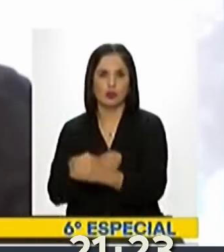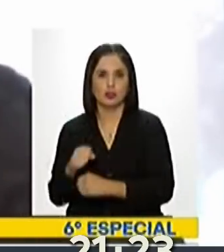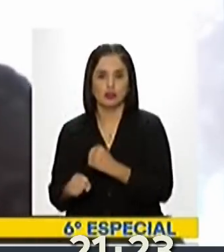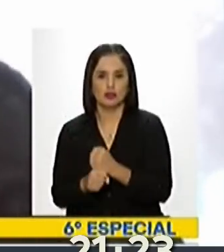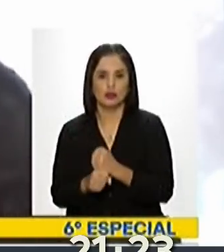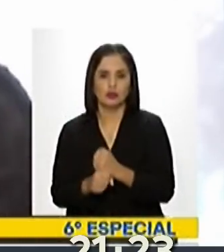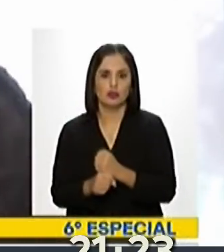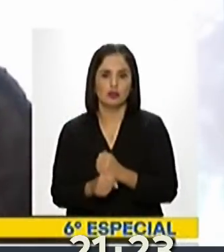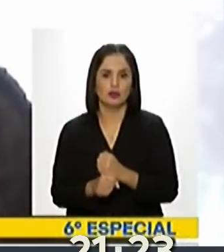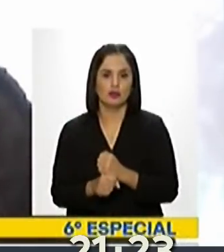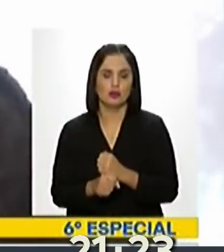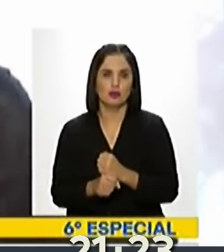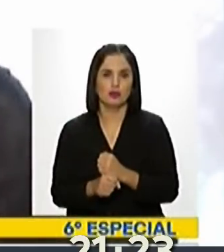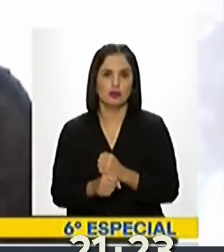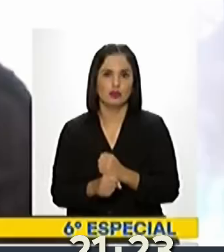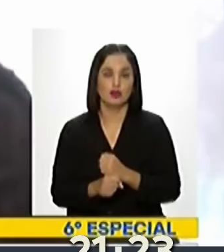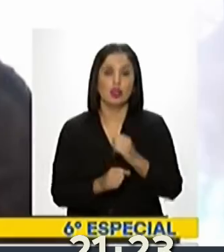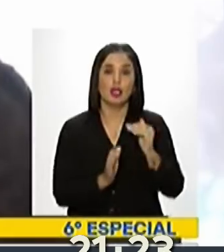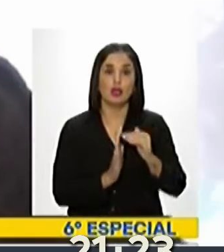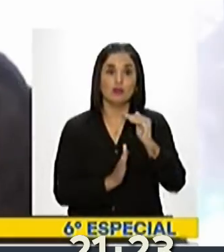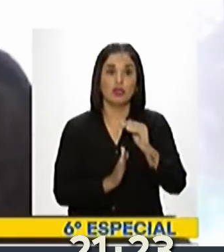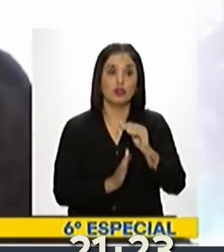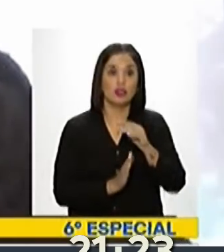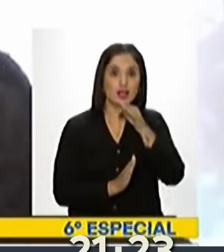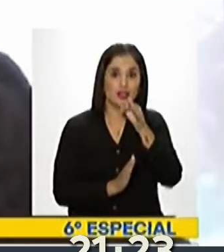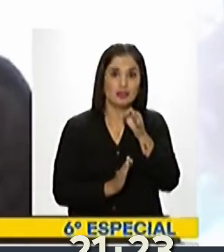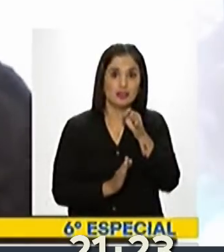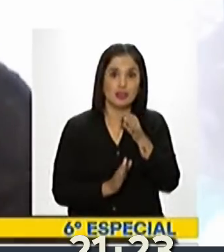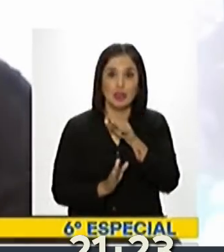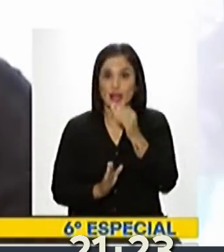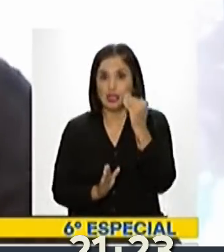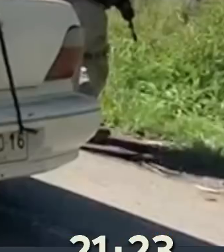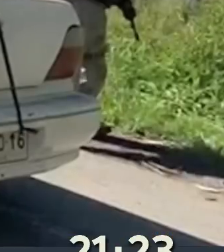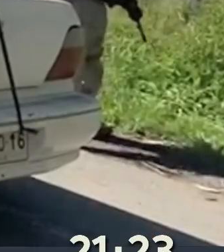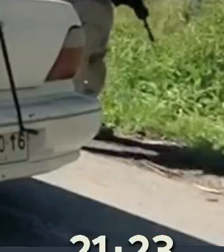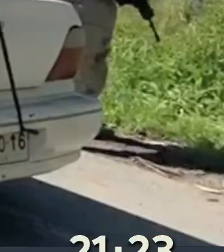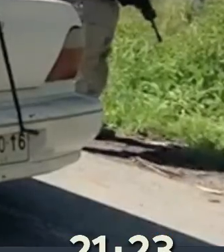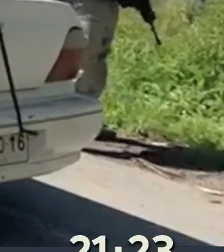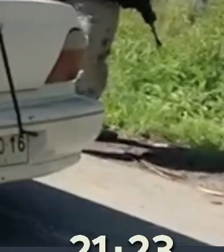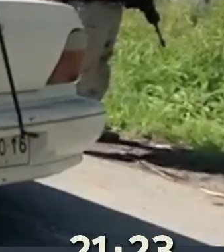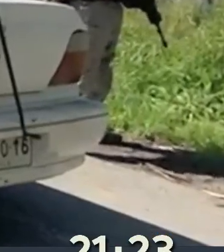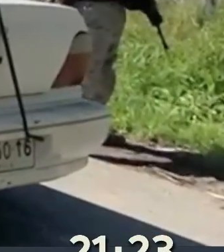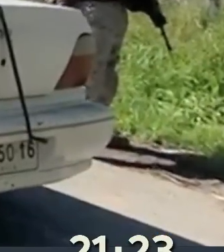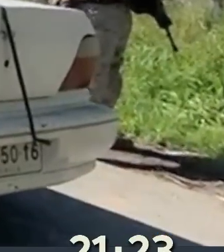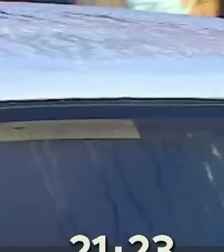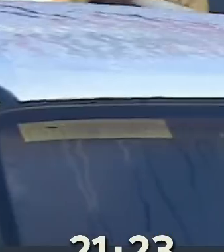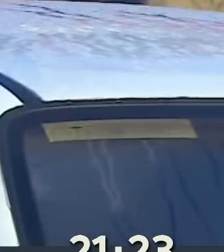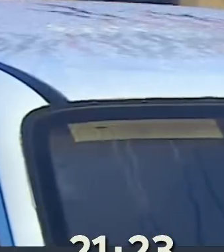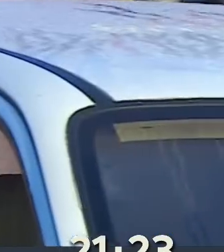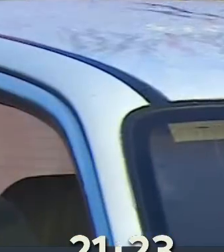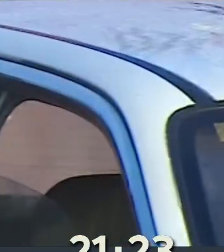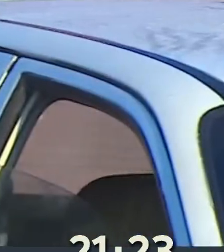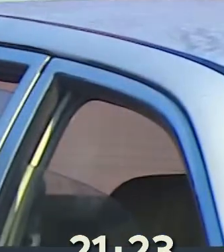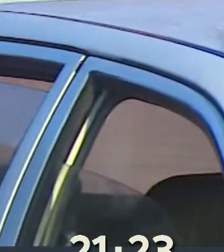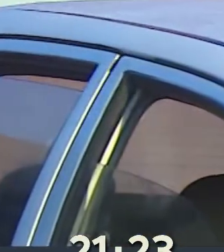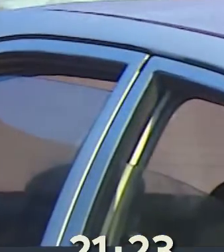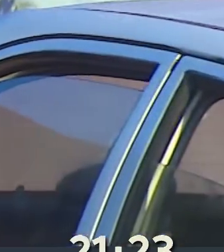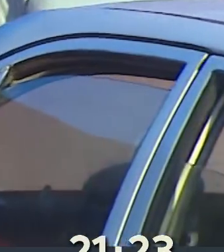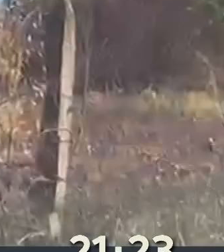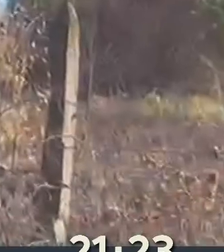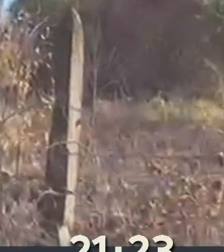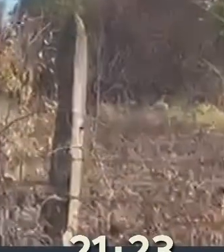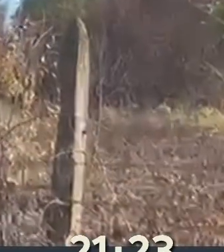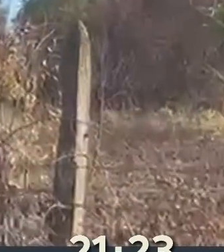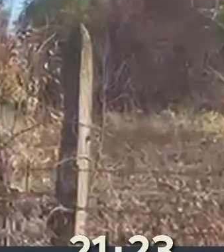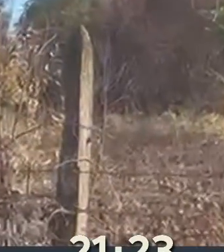pequeñito y tirarse al suelo. ¿Ustedes creen que eso es vida? El fin del estado de excepción, la negativa del gobierno a querellarse tras